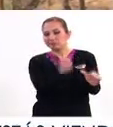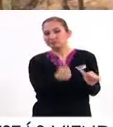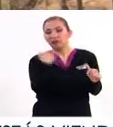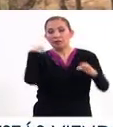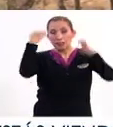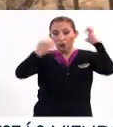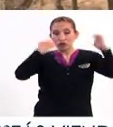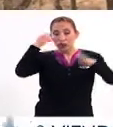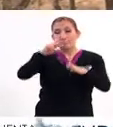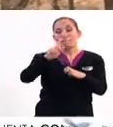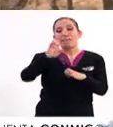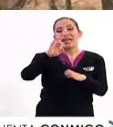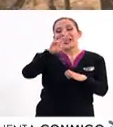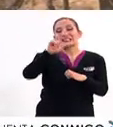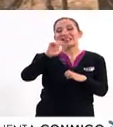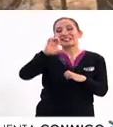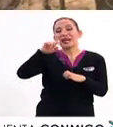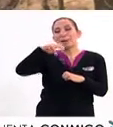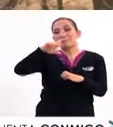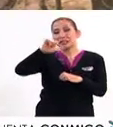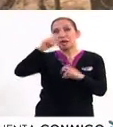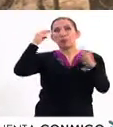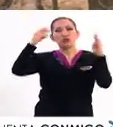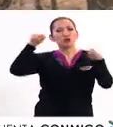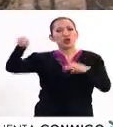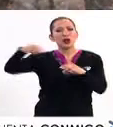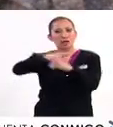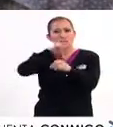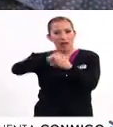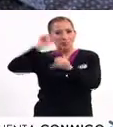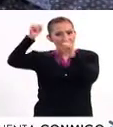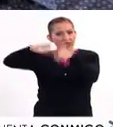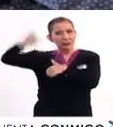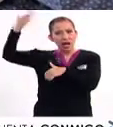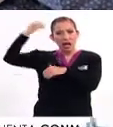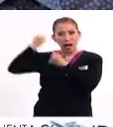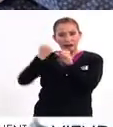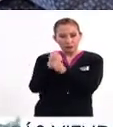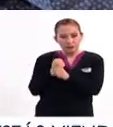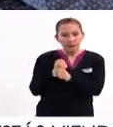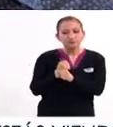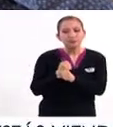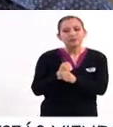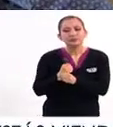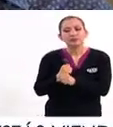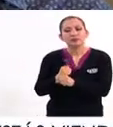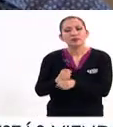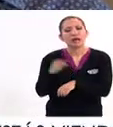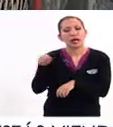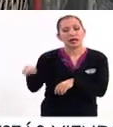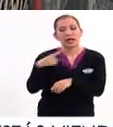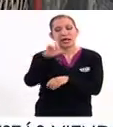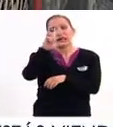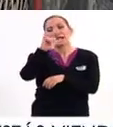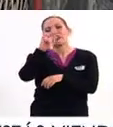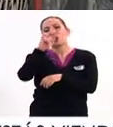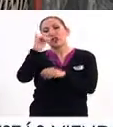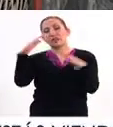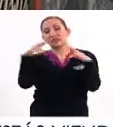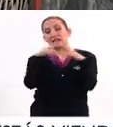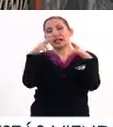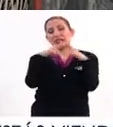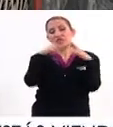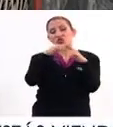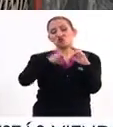la exposición de Pérez Escamilla en el Museo Nacional de Arte hace unos años, y la litografía religiosa